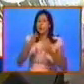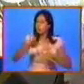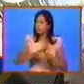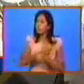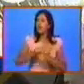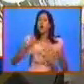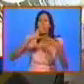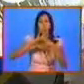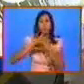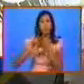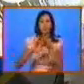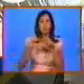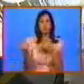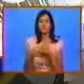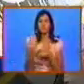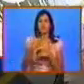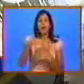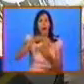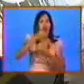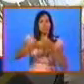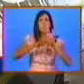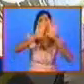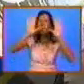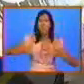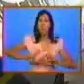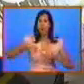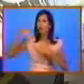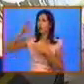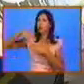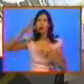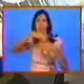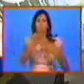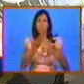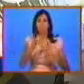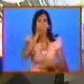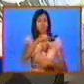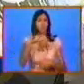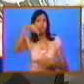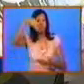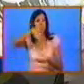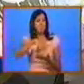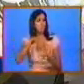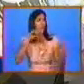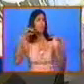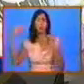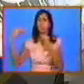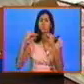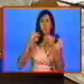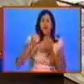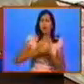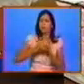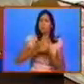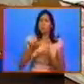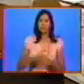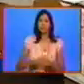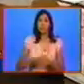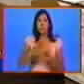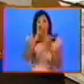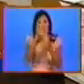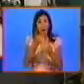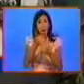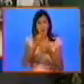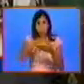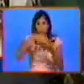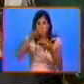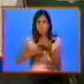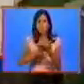llena, nos une. Cada vez que estamos haciendo un mural, las personas se paran, hablan con nosotros, nos ayudan. Con las artes